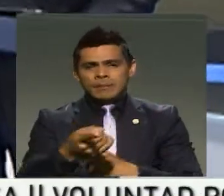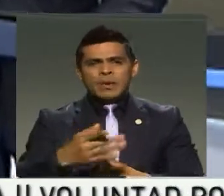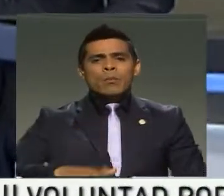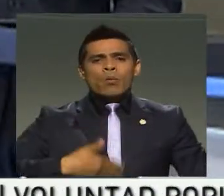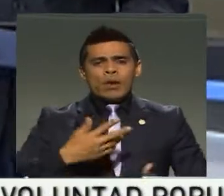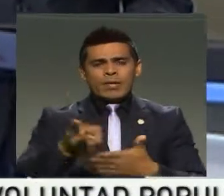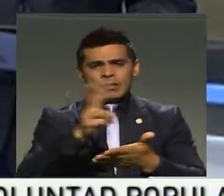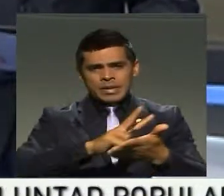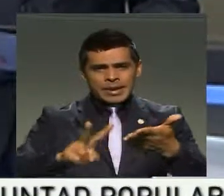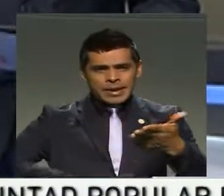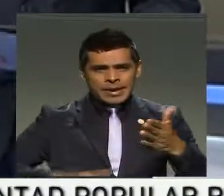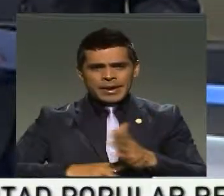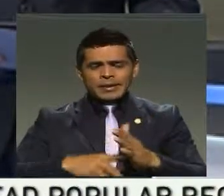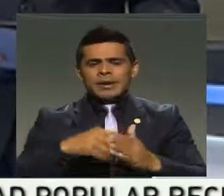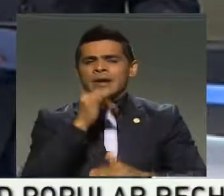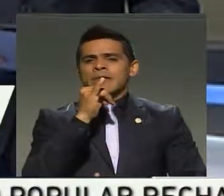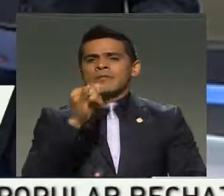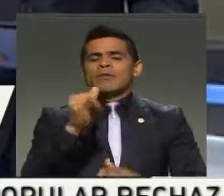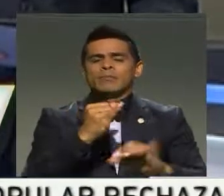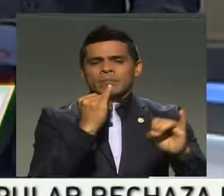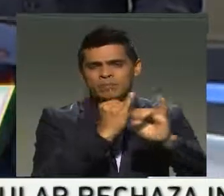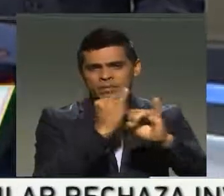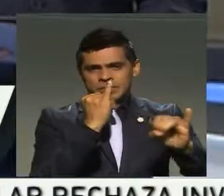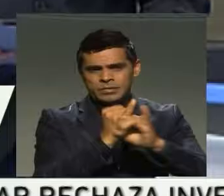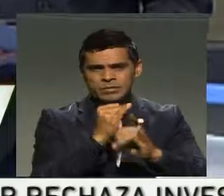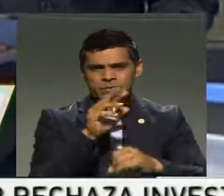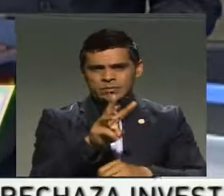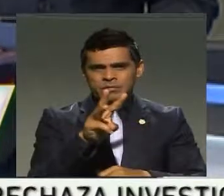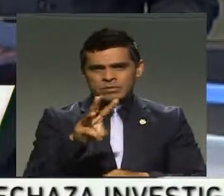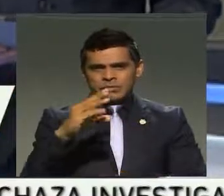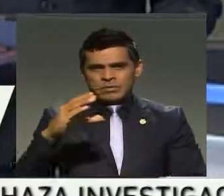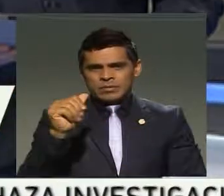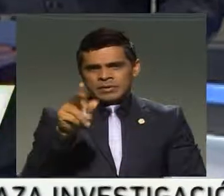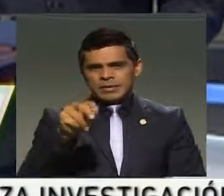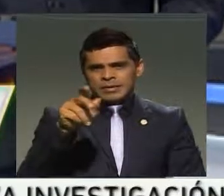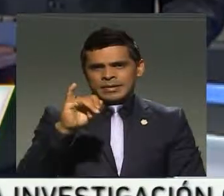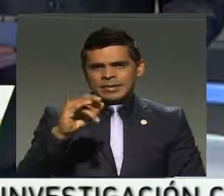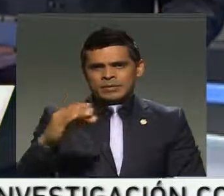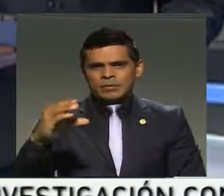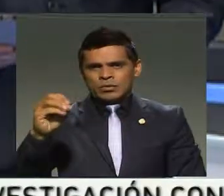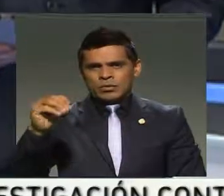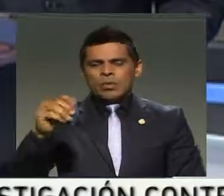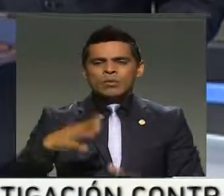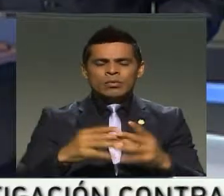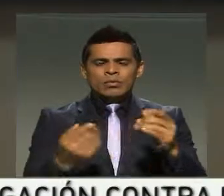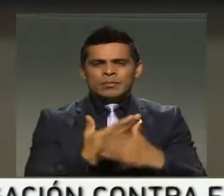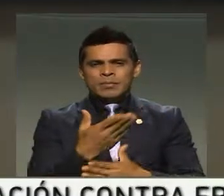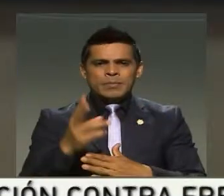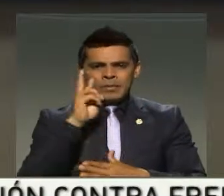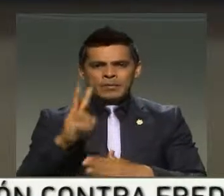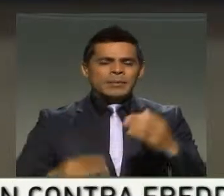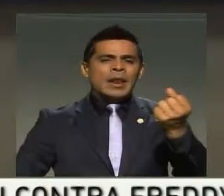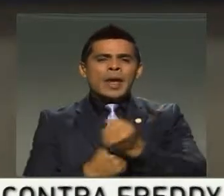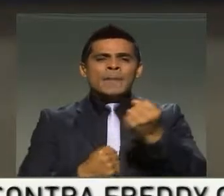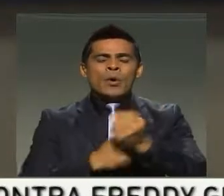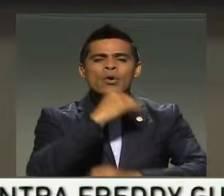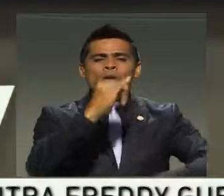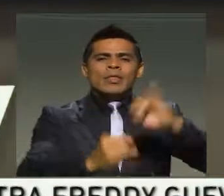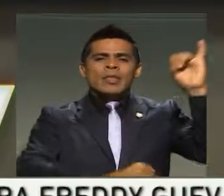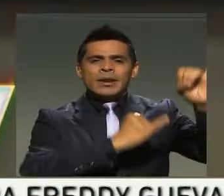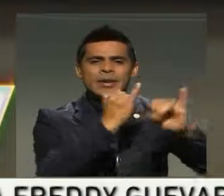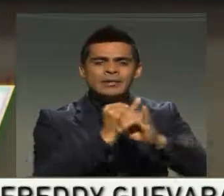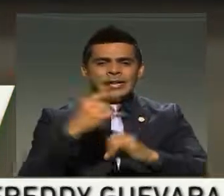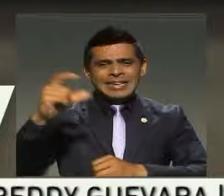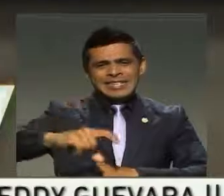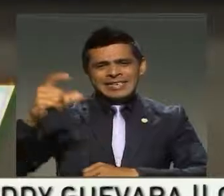también pueden seguirnos a través de nuestras redes, arroba Noticias Canal y tanto en Twitter como en Instagram. Ahora vamos a ampliar las informaciones. El apoyo internacional es